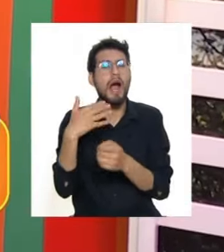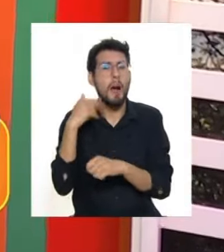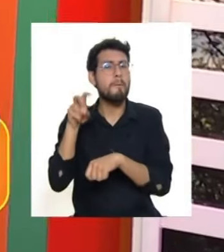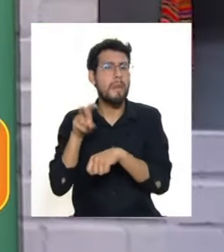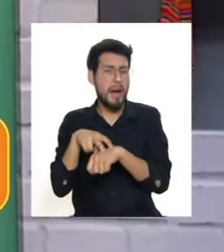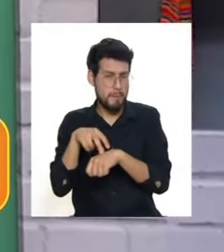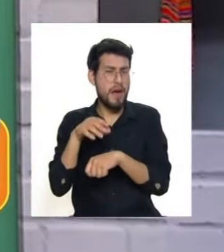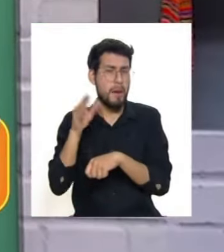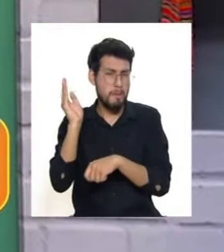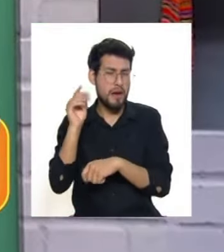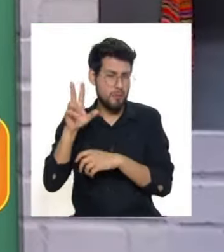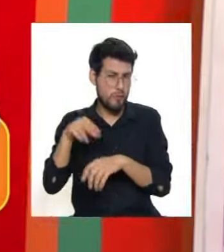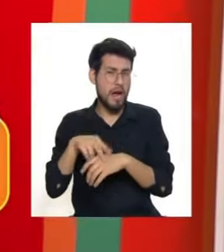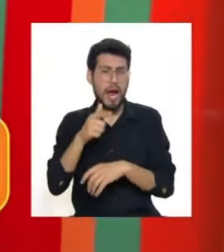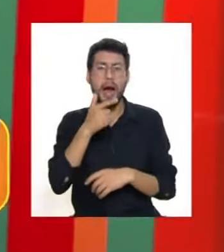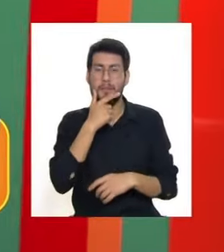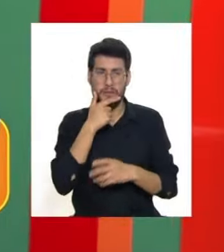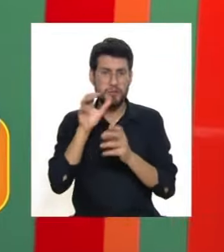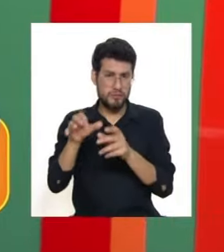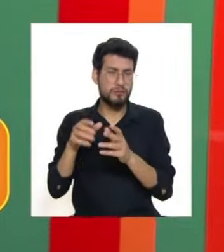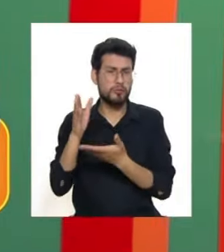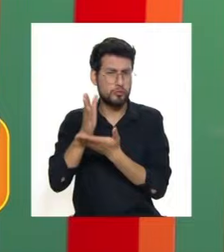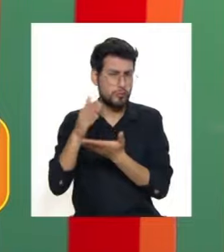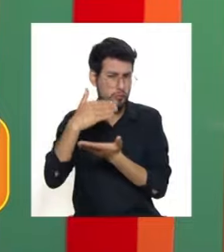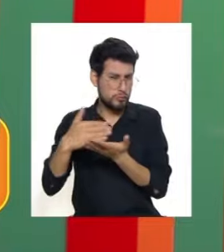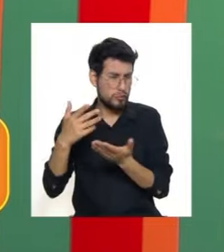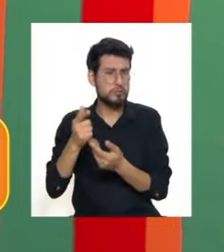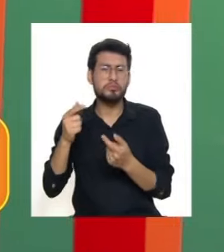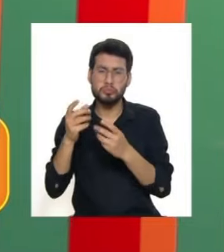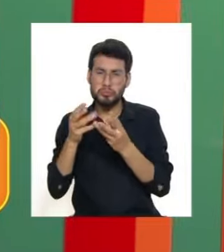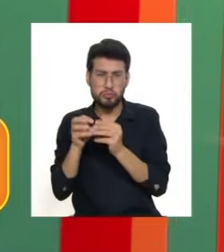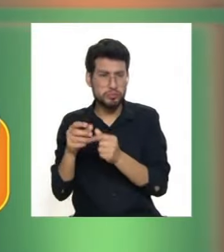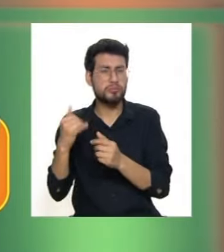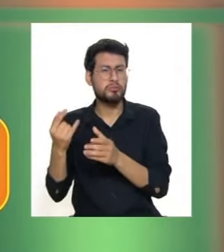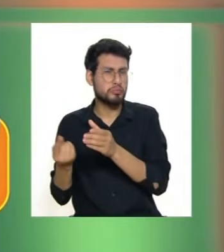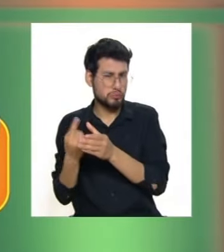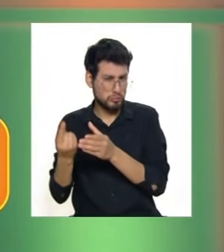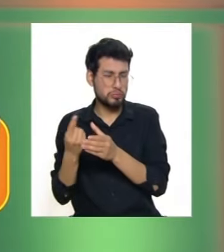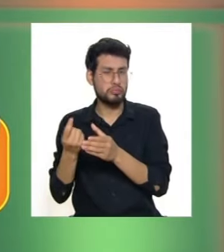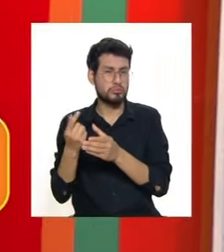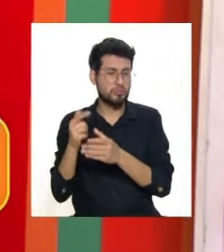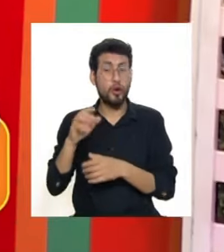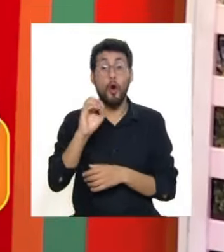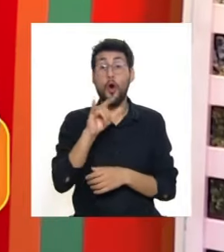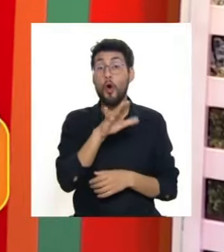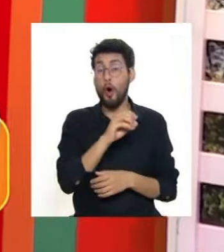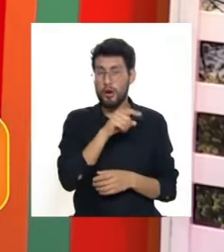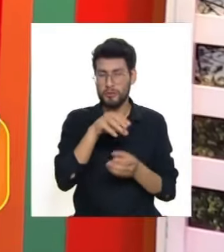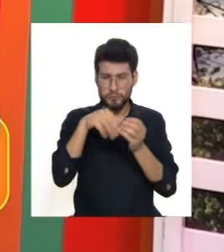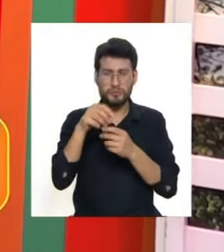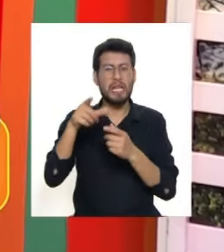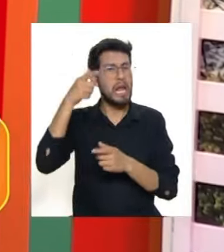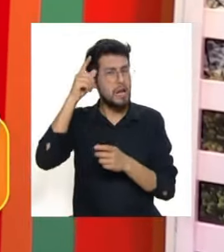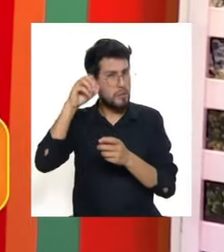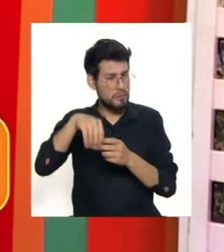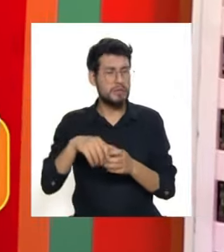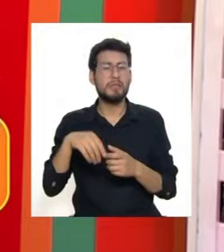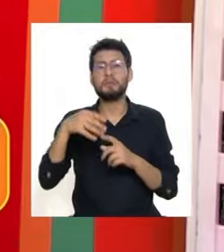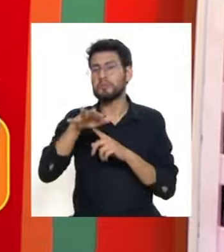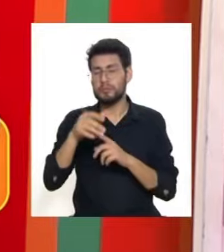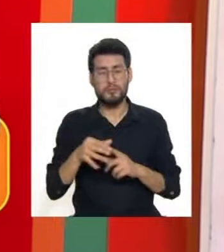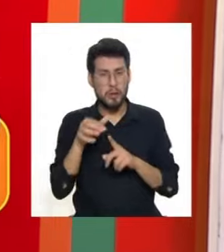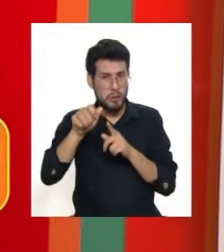¿No? Papita cortada en cuadraditos, cremoso. O sea, voy a licuar un poco del olluco para darle cremosidad. Le voy a echar leche,